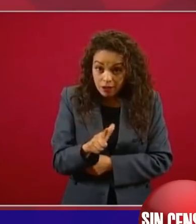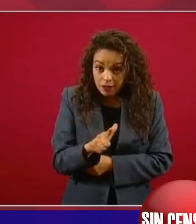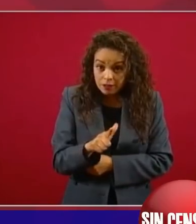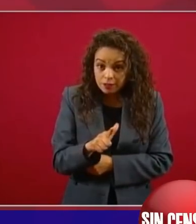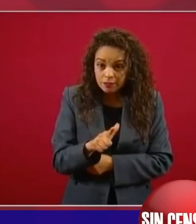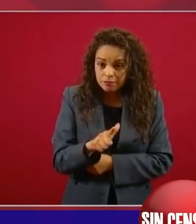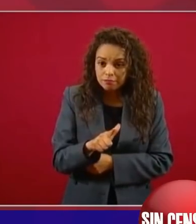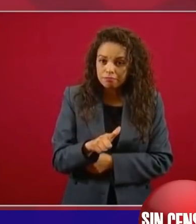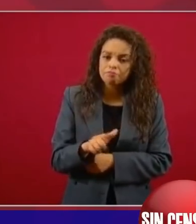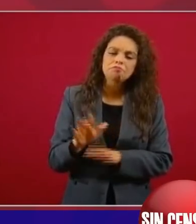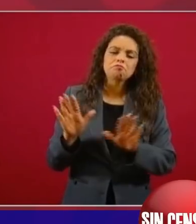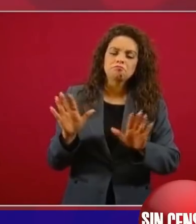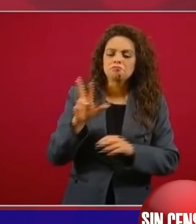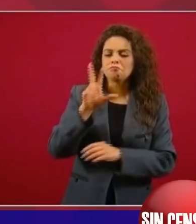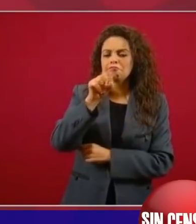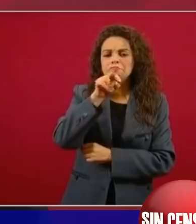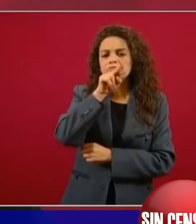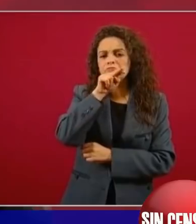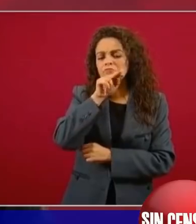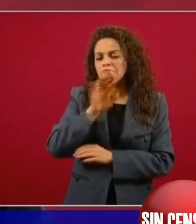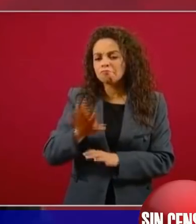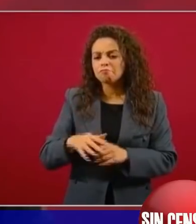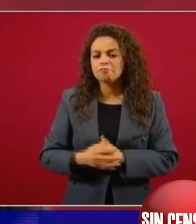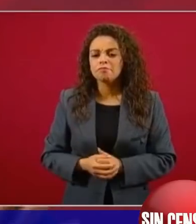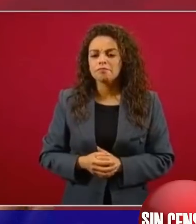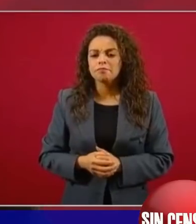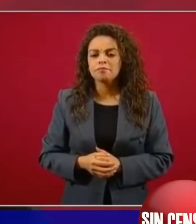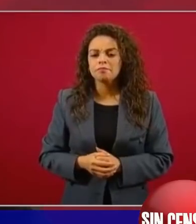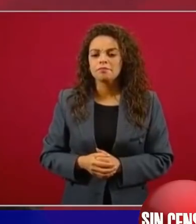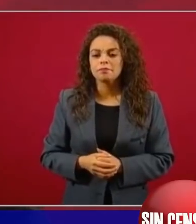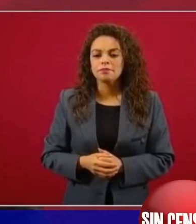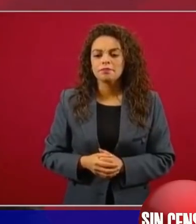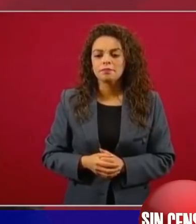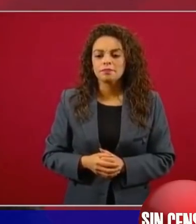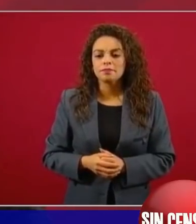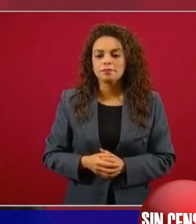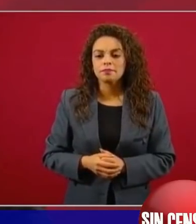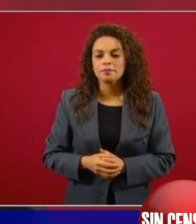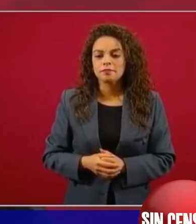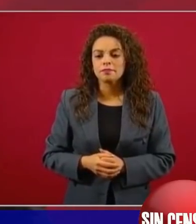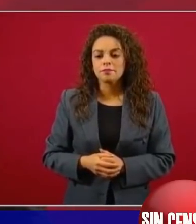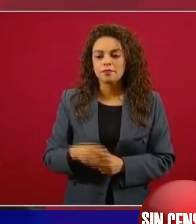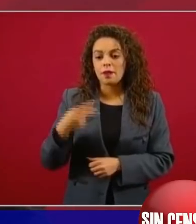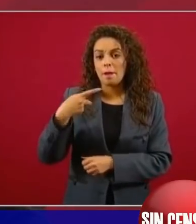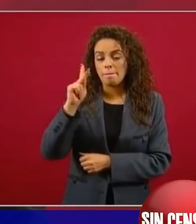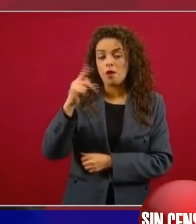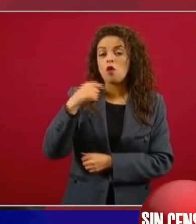Yo te bajo los recursos, nada más que yo te recomiendo a la empresa